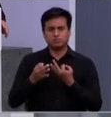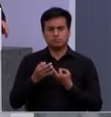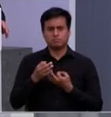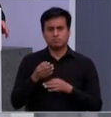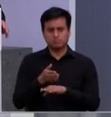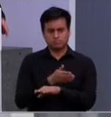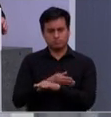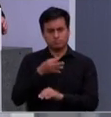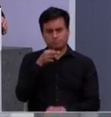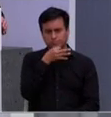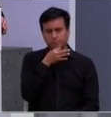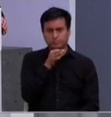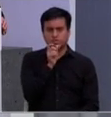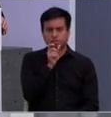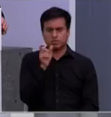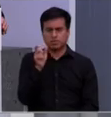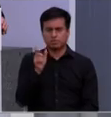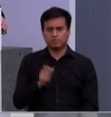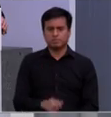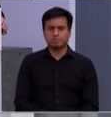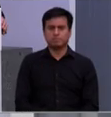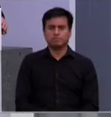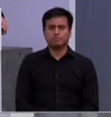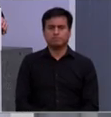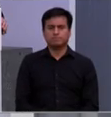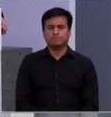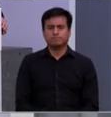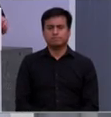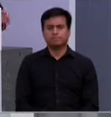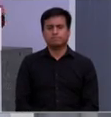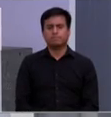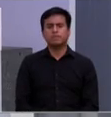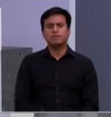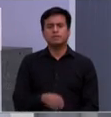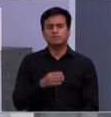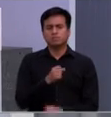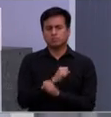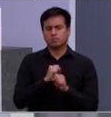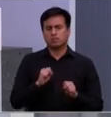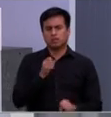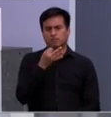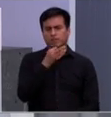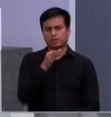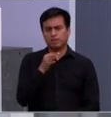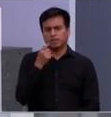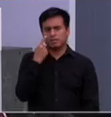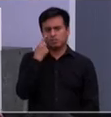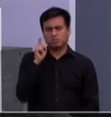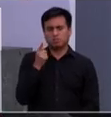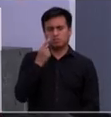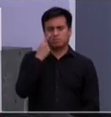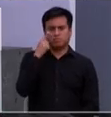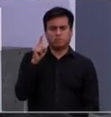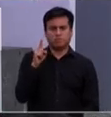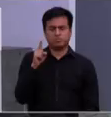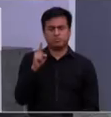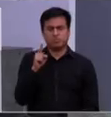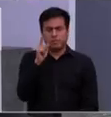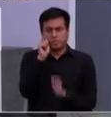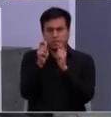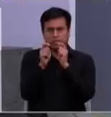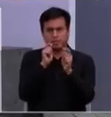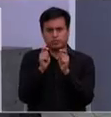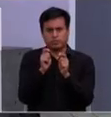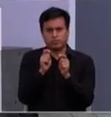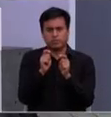han precedido en el uso de la palabra. No se puede hablar de desconocimiento de los peligros